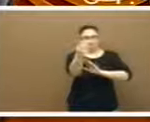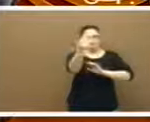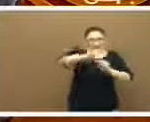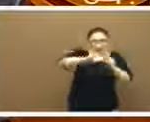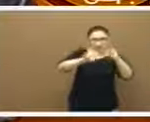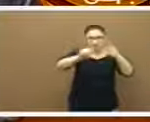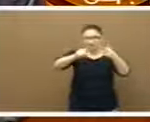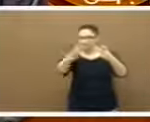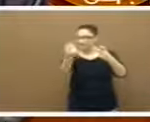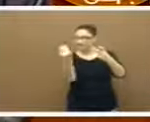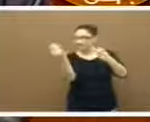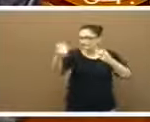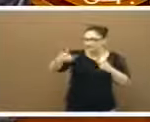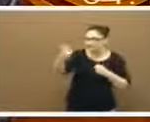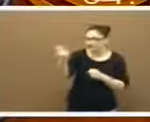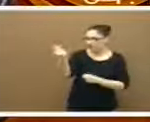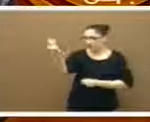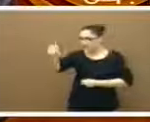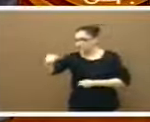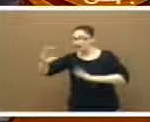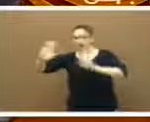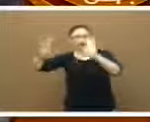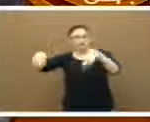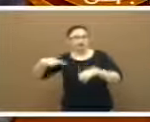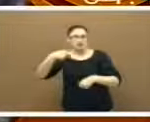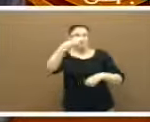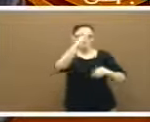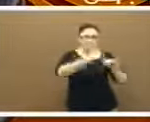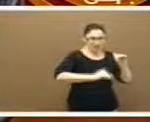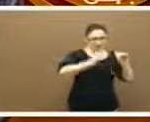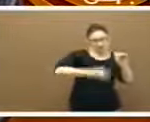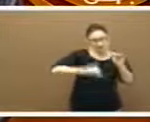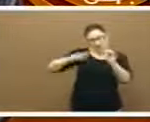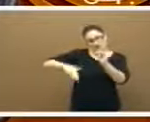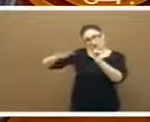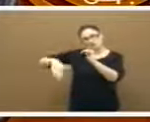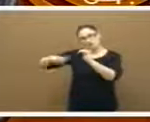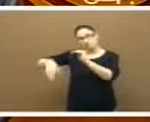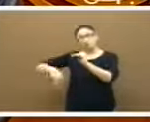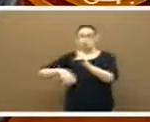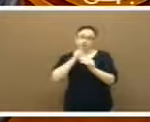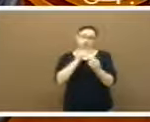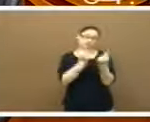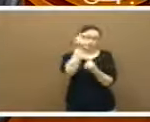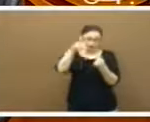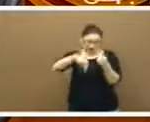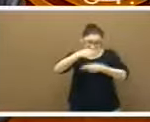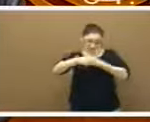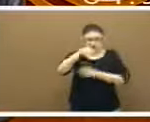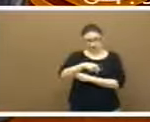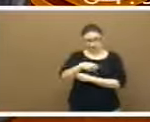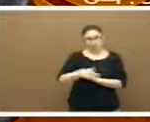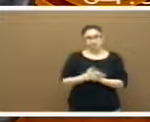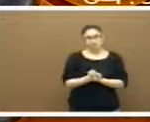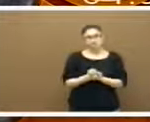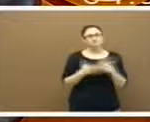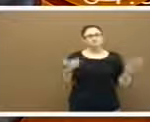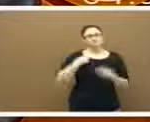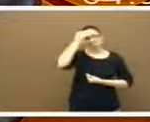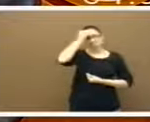van a ir disminuyendo ostensiblemente a partir del primer presupuesto que aquí se hizo. Yo creo, sinceramente,